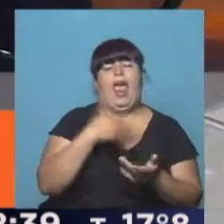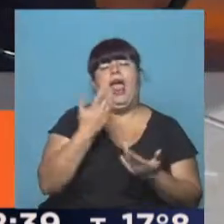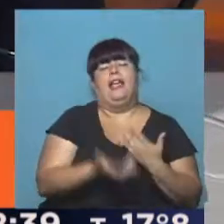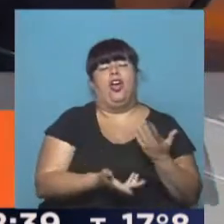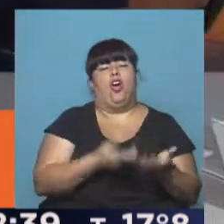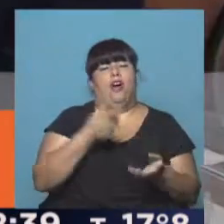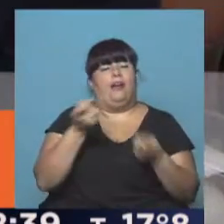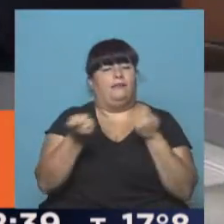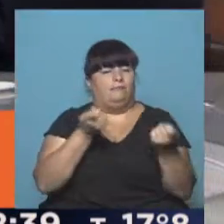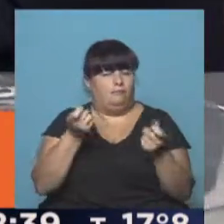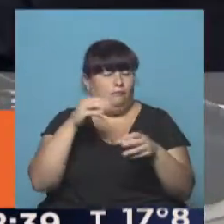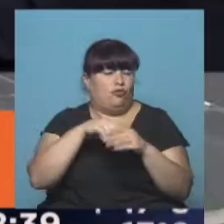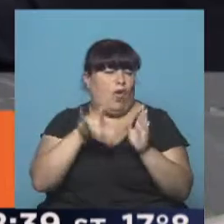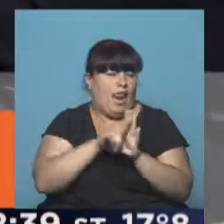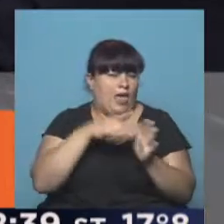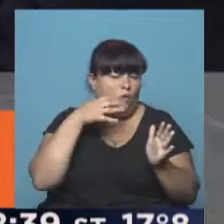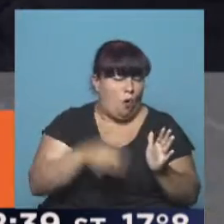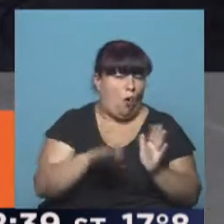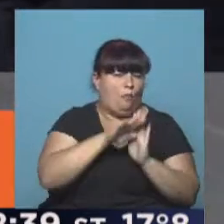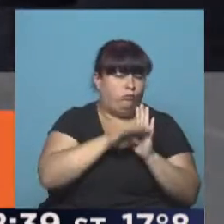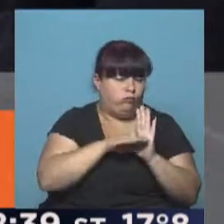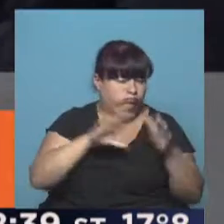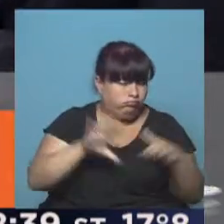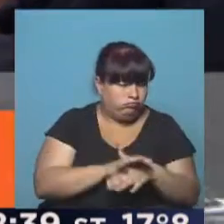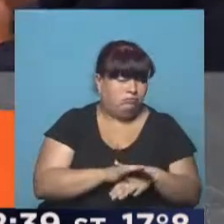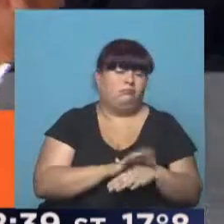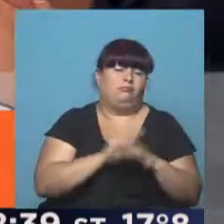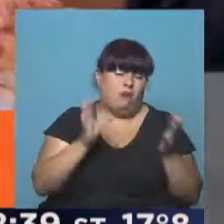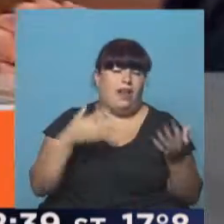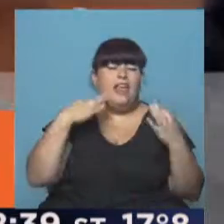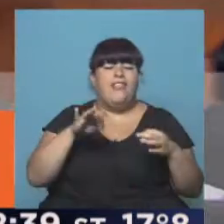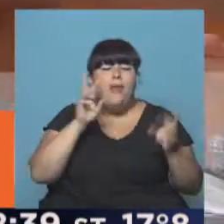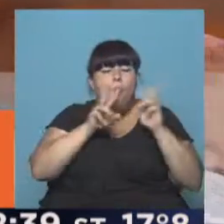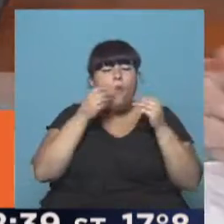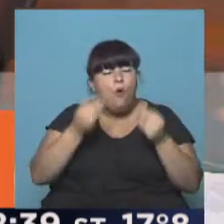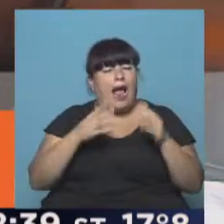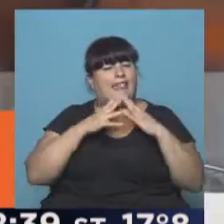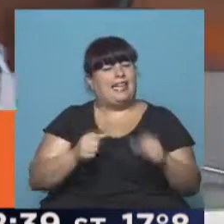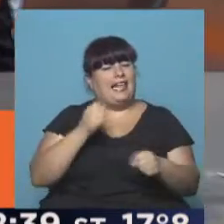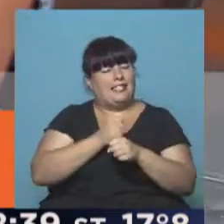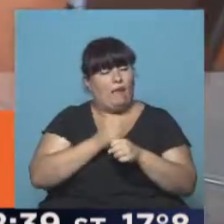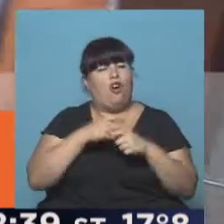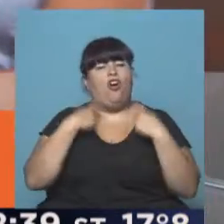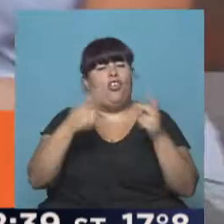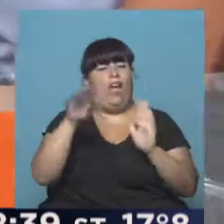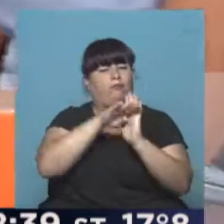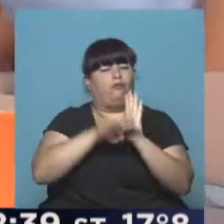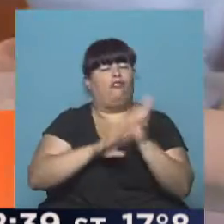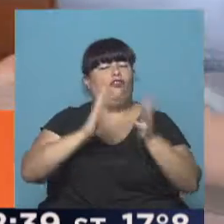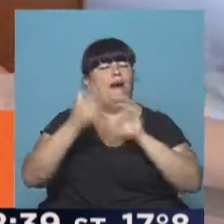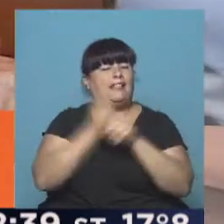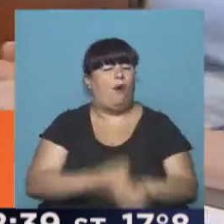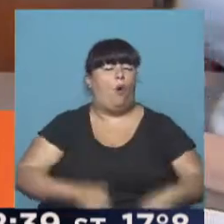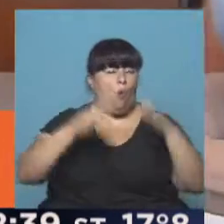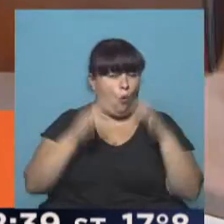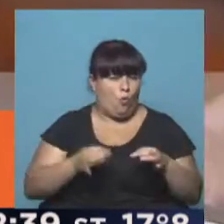opera dentro de la ley haciendo todo como corresponde bueno lo que tenemos que asegurarnos desde la secretaria de trabajo que les damos condiciones laborales justas